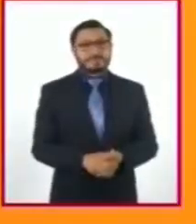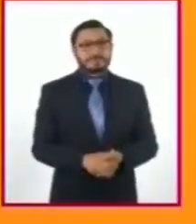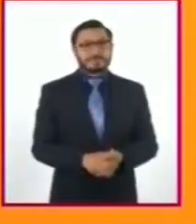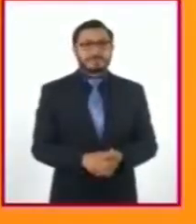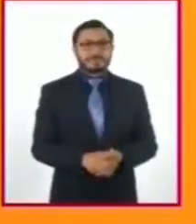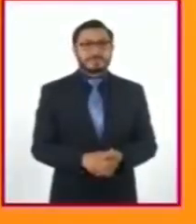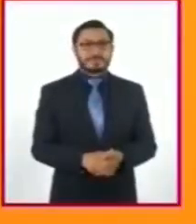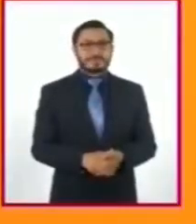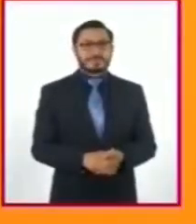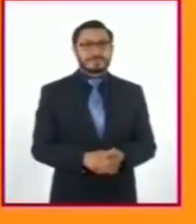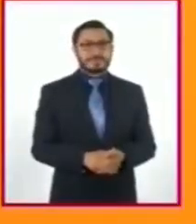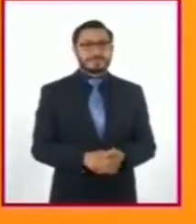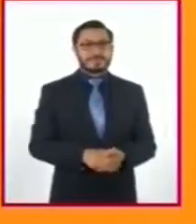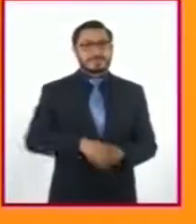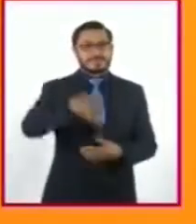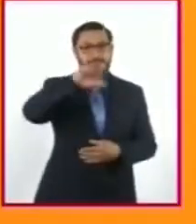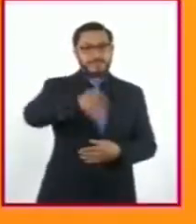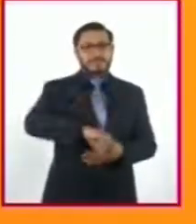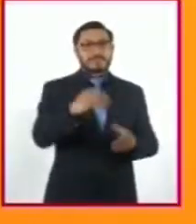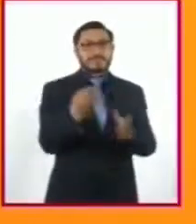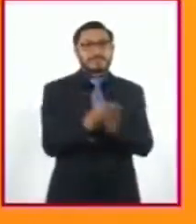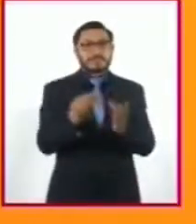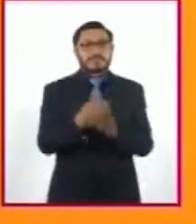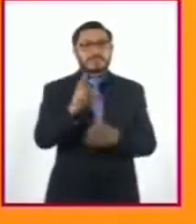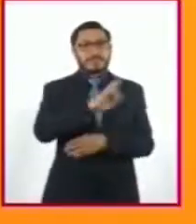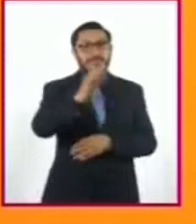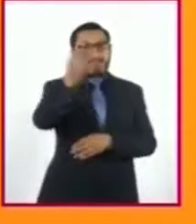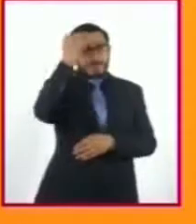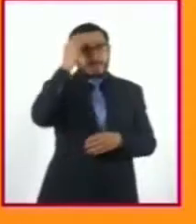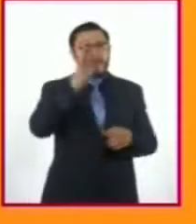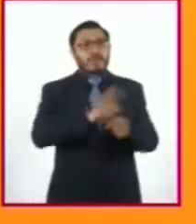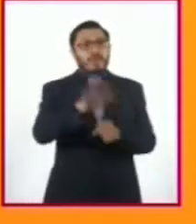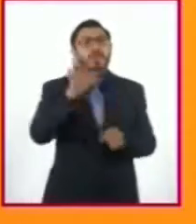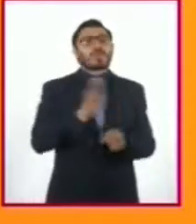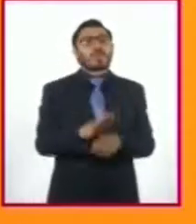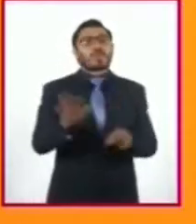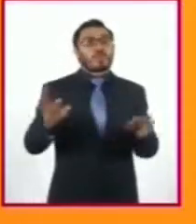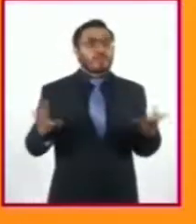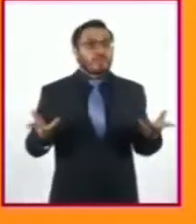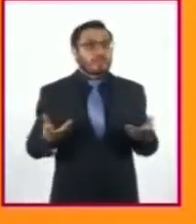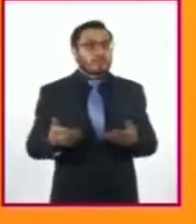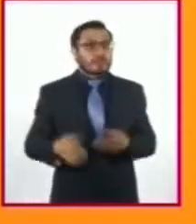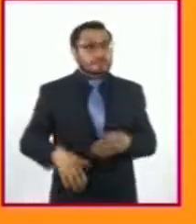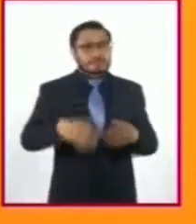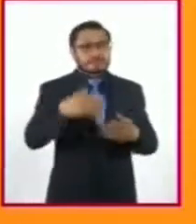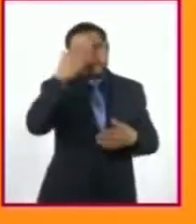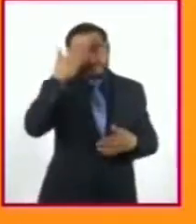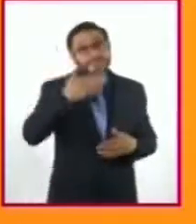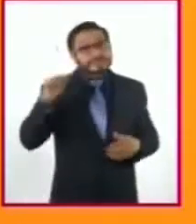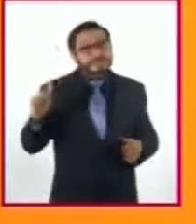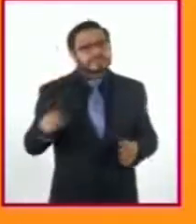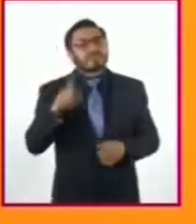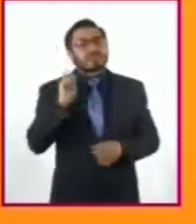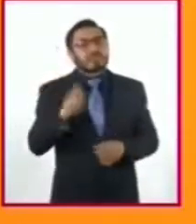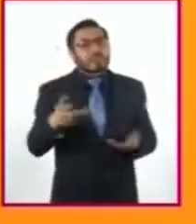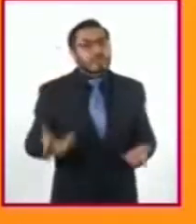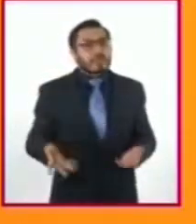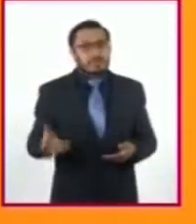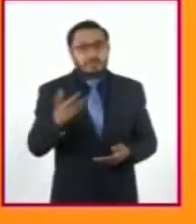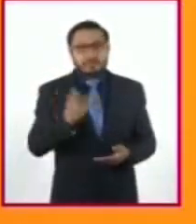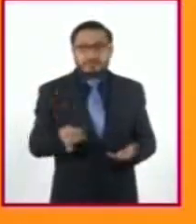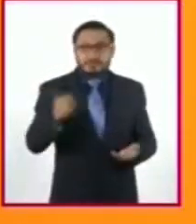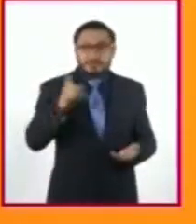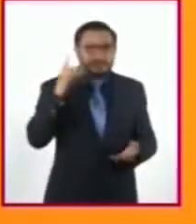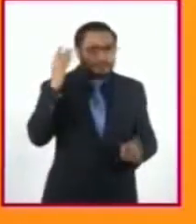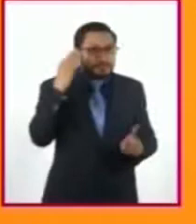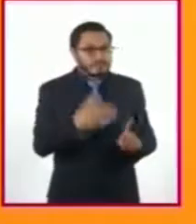En esta sesión reconocerán cuáles son sus potencialidades, es decir, nos centraremos en aquello